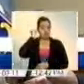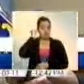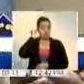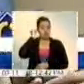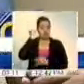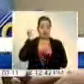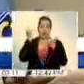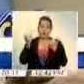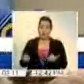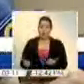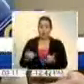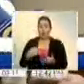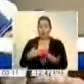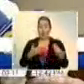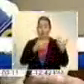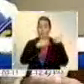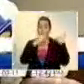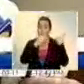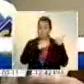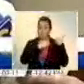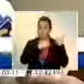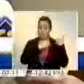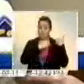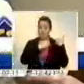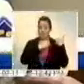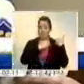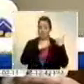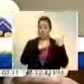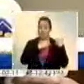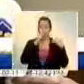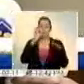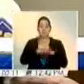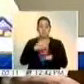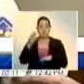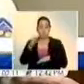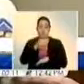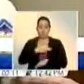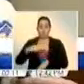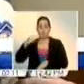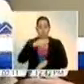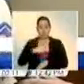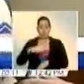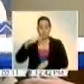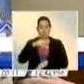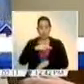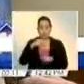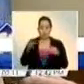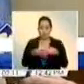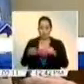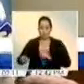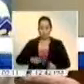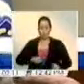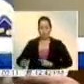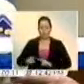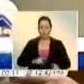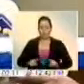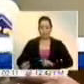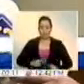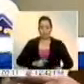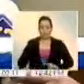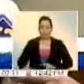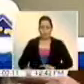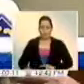por cuanto les corresponde al diputado Gavidia, porque es miembro del grupo coordinador de